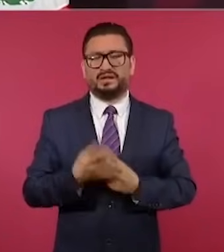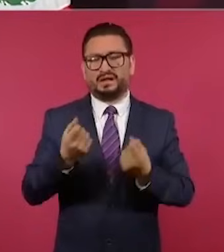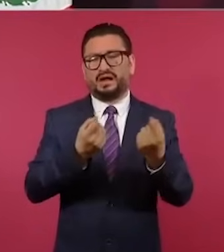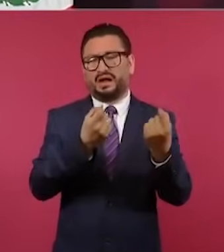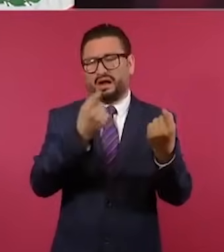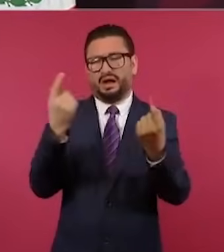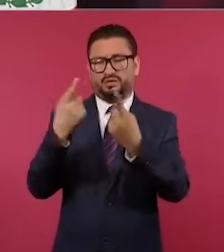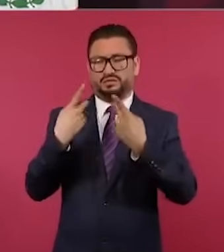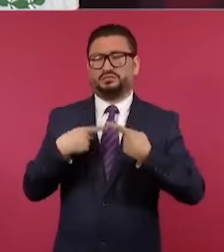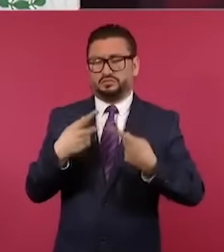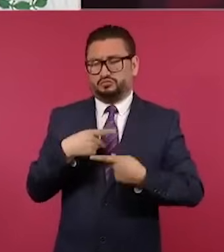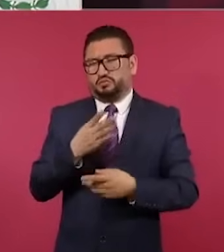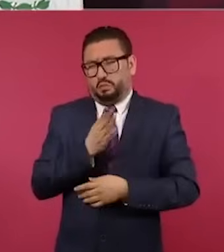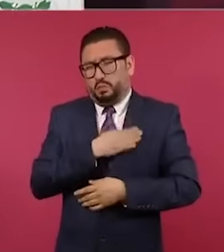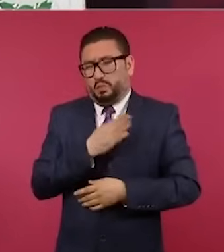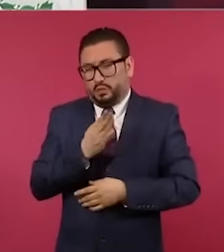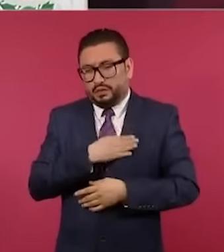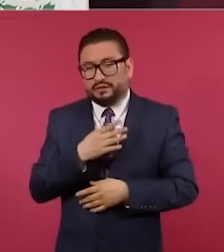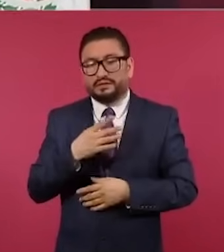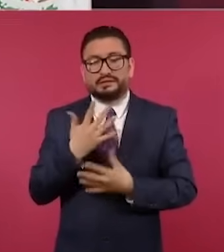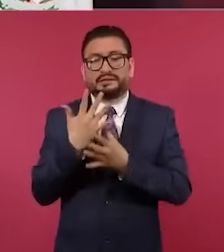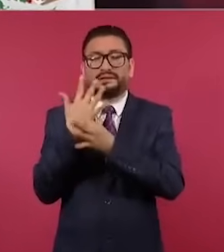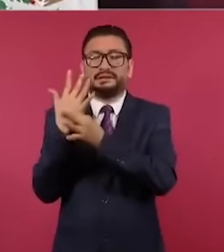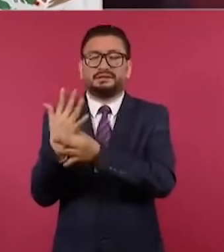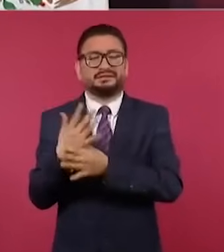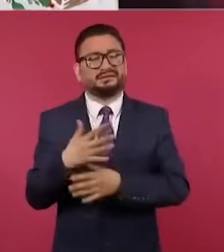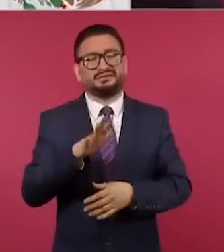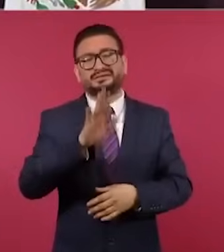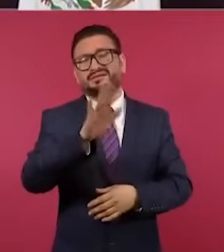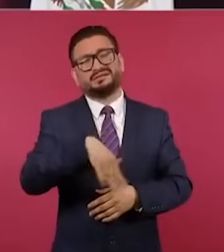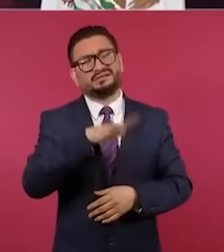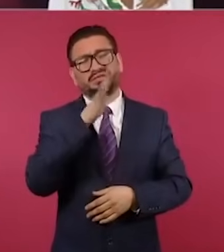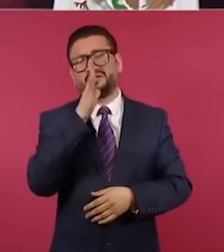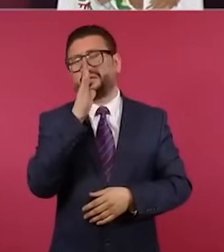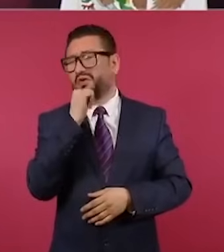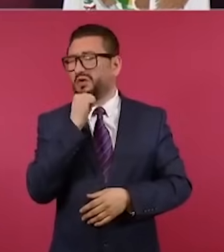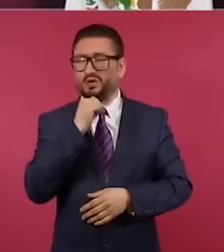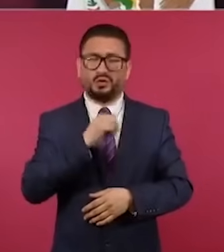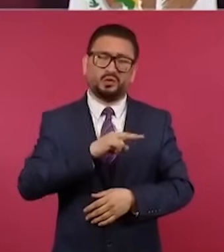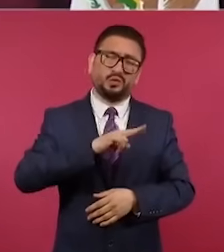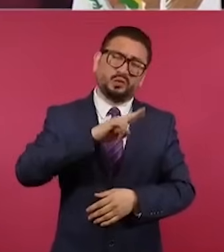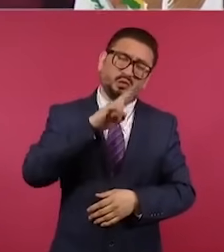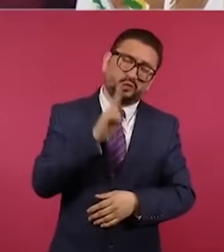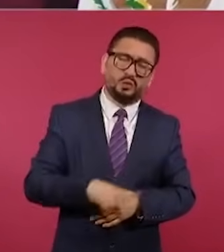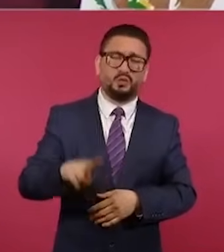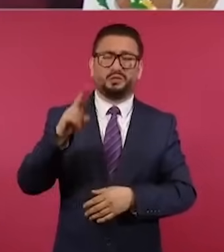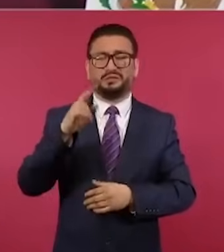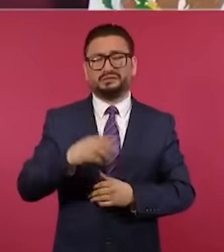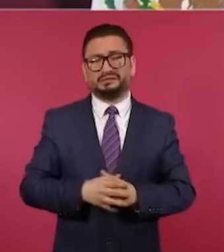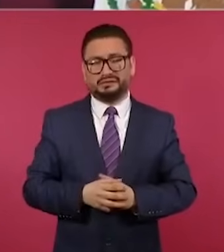algunos de buena fe, nos decían: no se va a poder nunca,